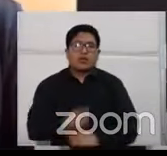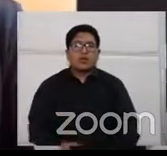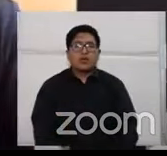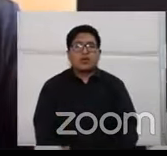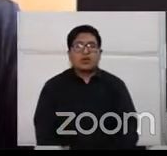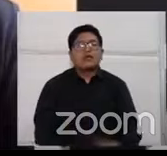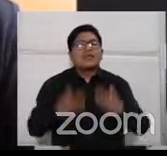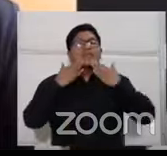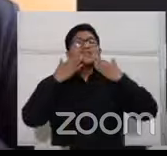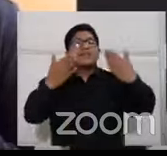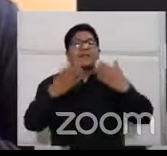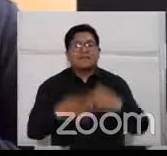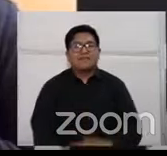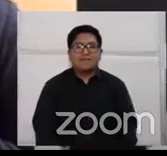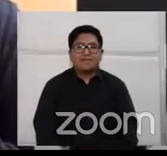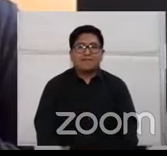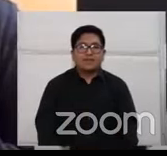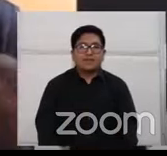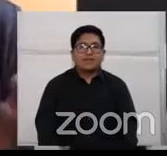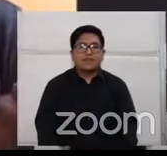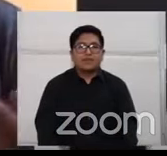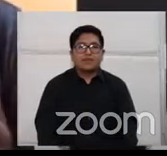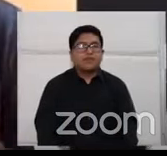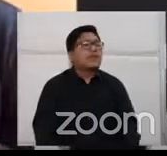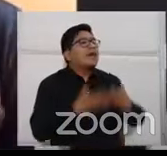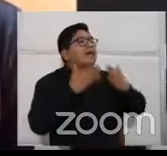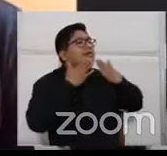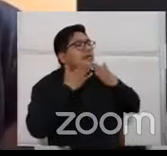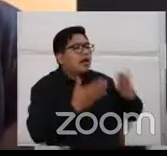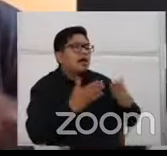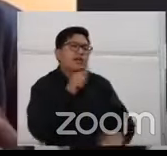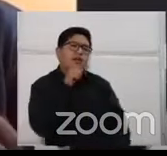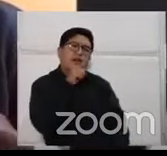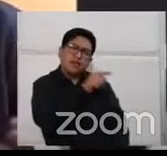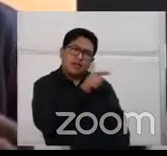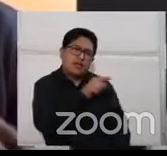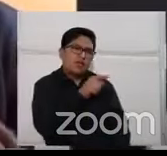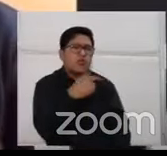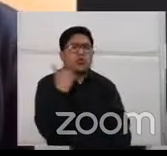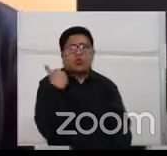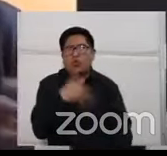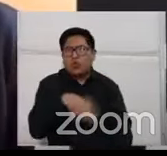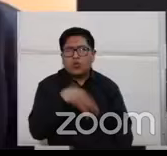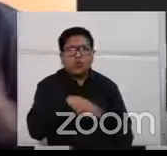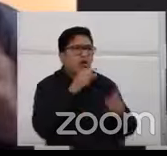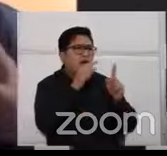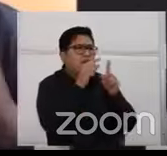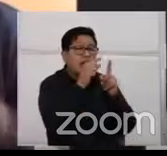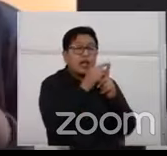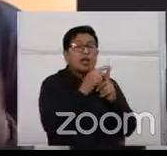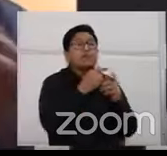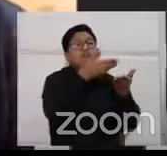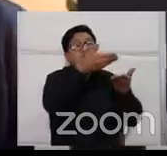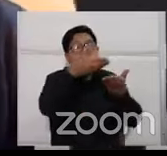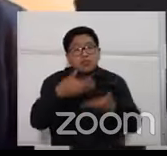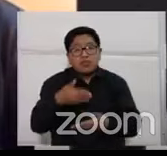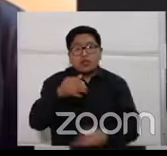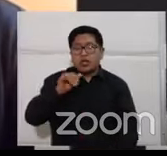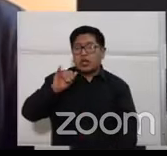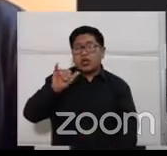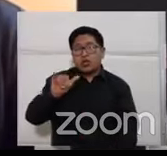gracias gracias a ti reina por esas palabras vamos a invitar a jocelyn